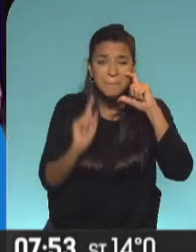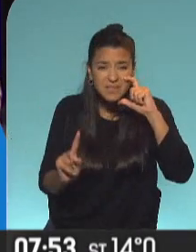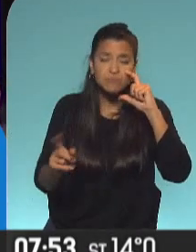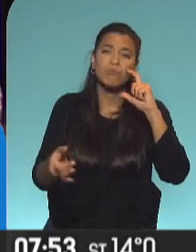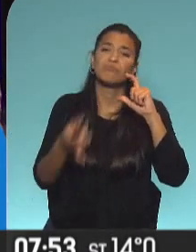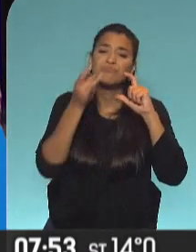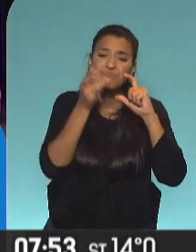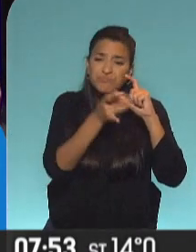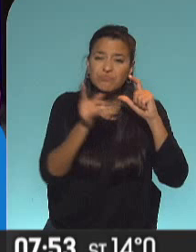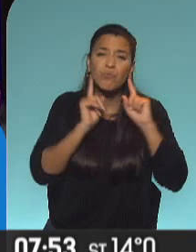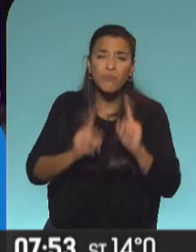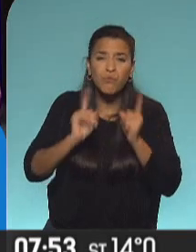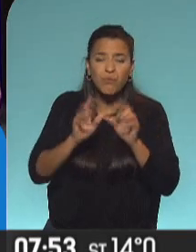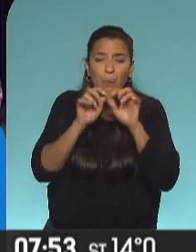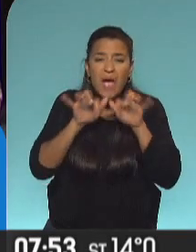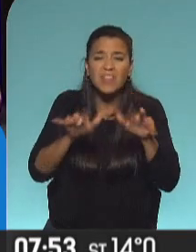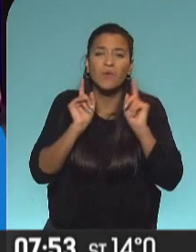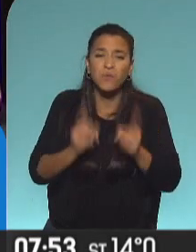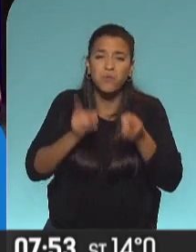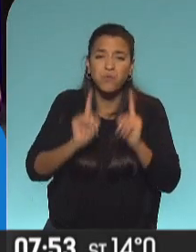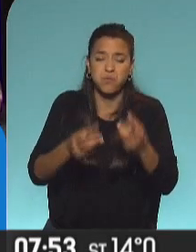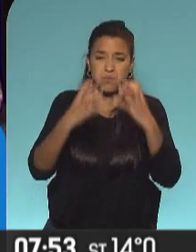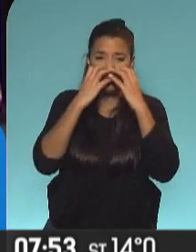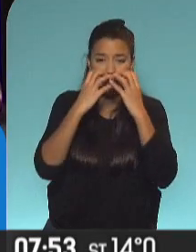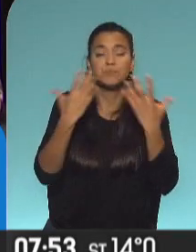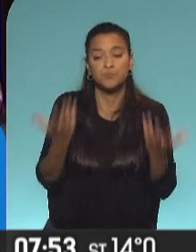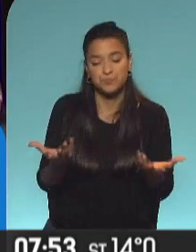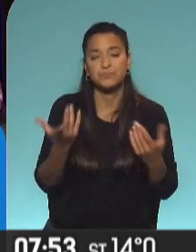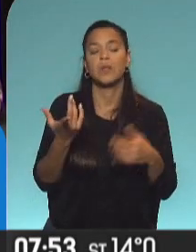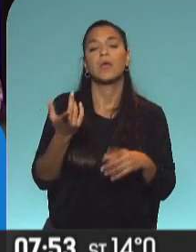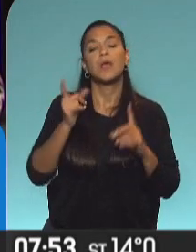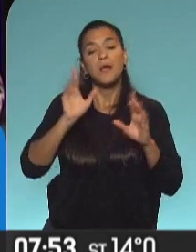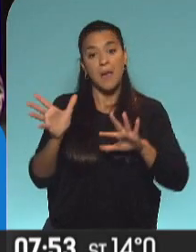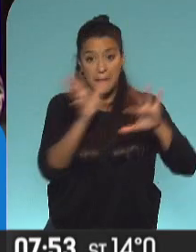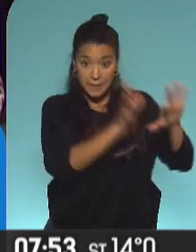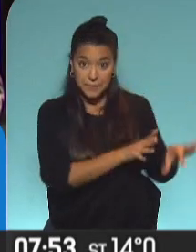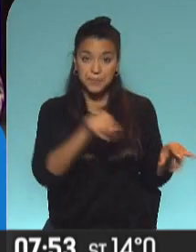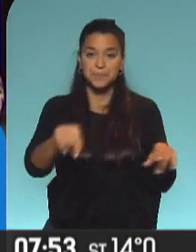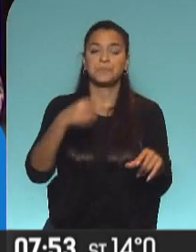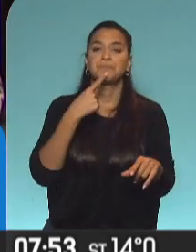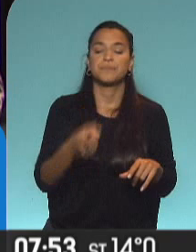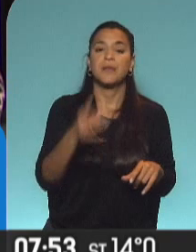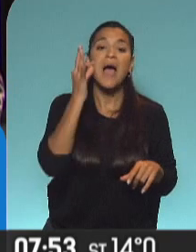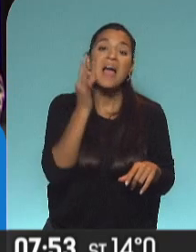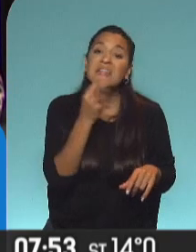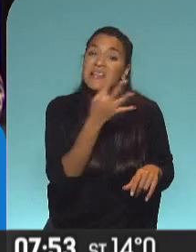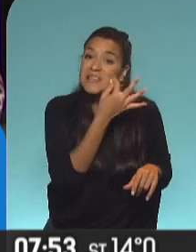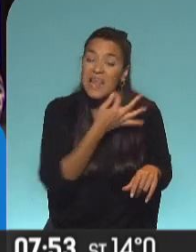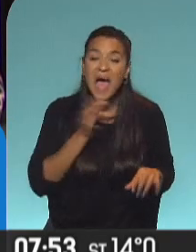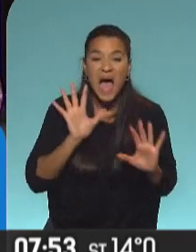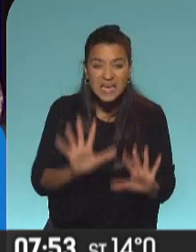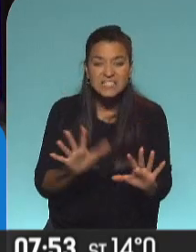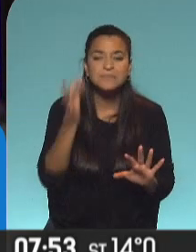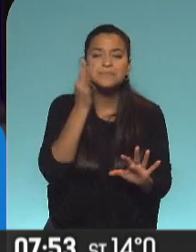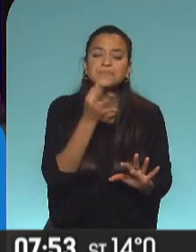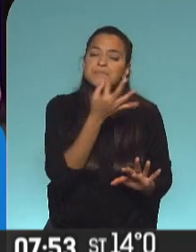infección todo el tiempo. Así que eso sería fundamentalmente lo que tenemos que hacer. Por otro lado, este tipo de acné es un